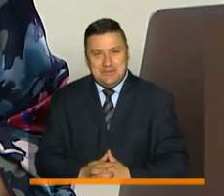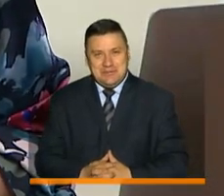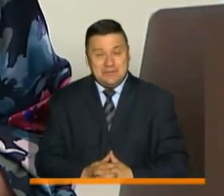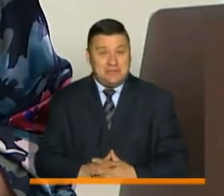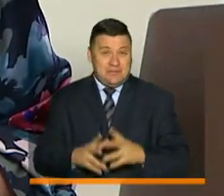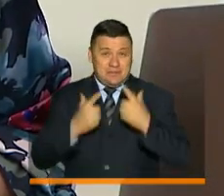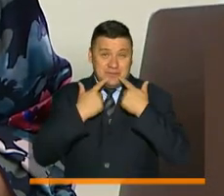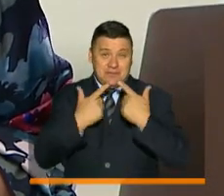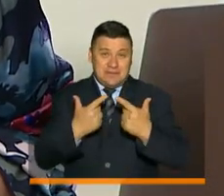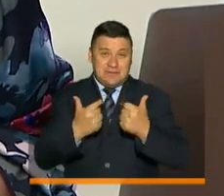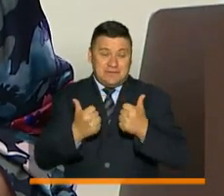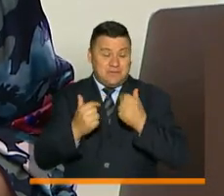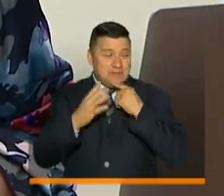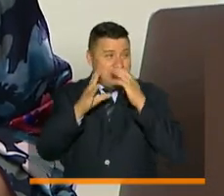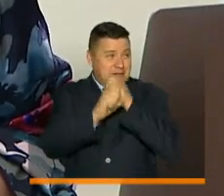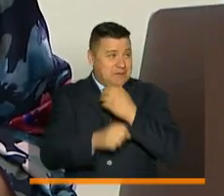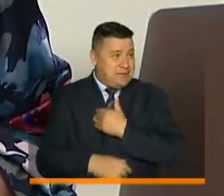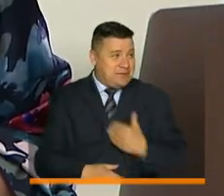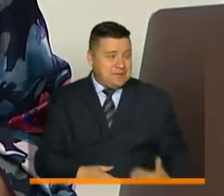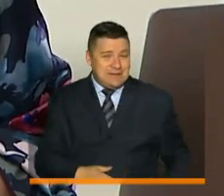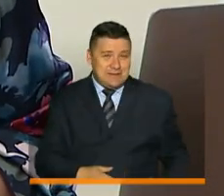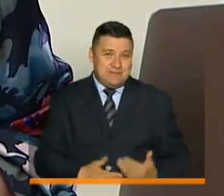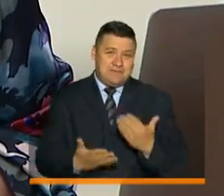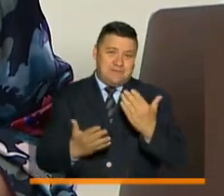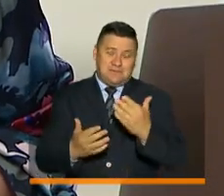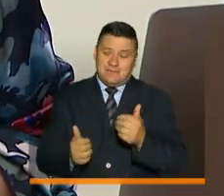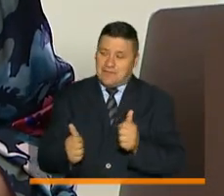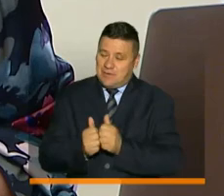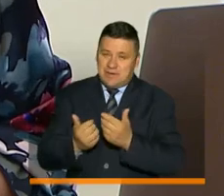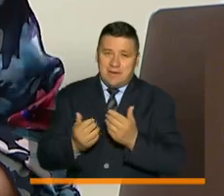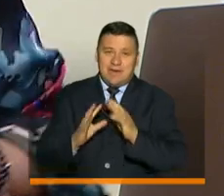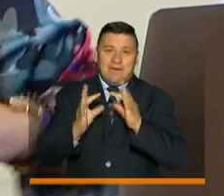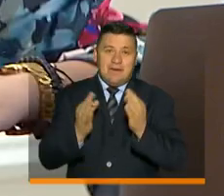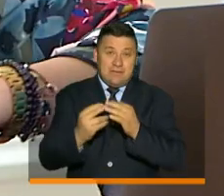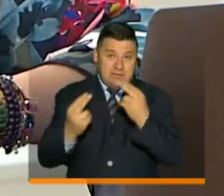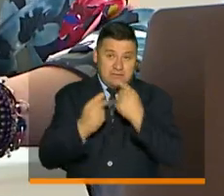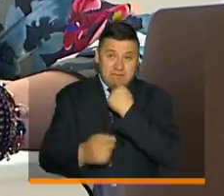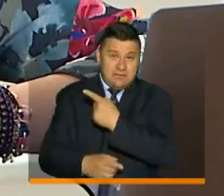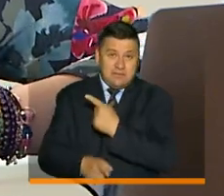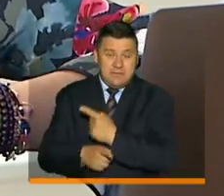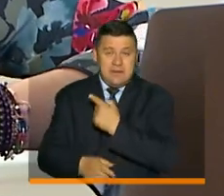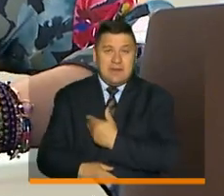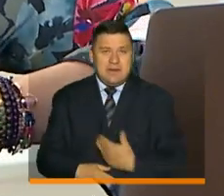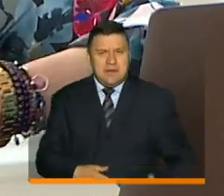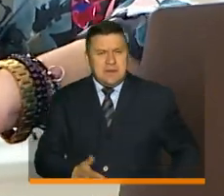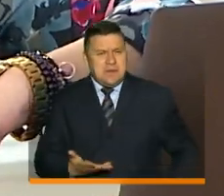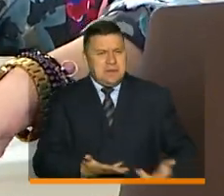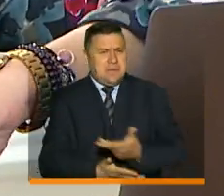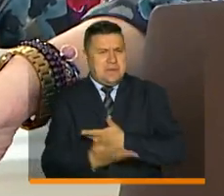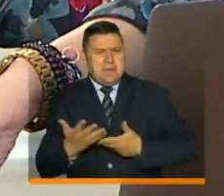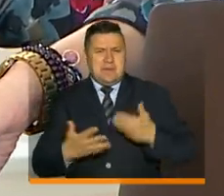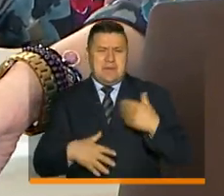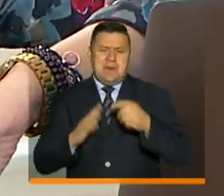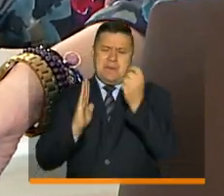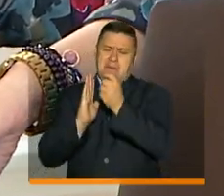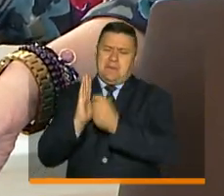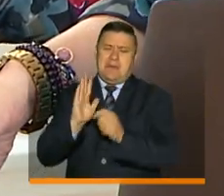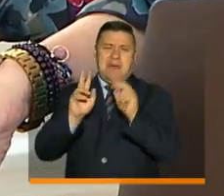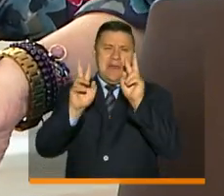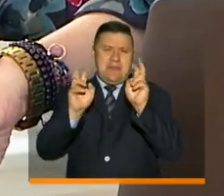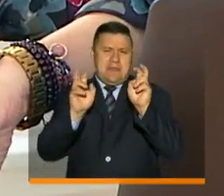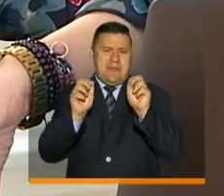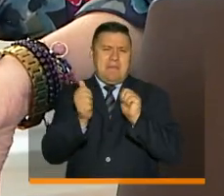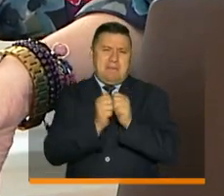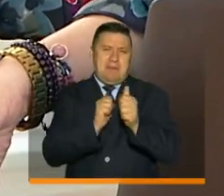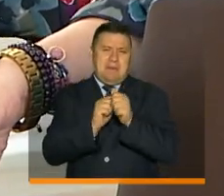Bueno, buenas noches, presidente, compañeros y sobre todo a todas las familias colombianas. Vieron que el presidente nos compartía una agenda grande de temas, vamos a ir pasando